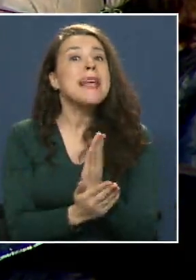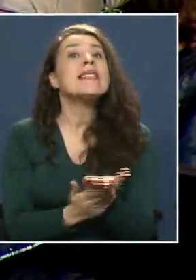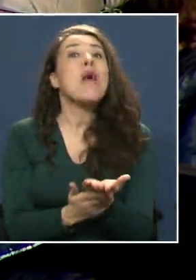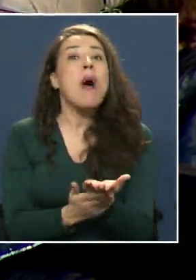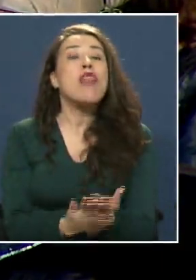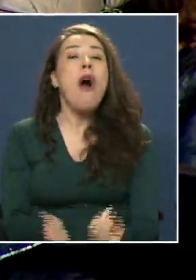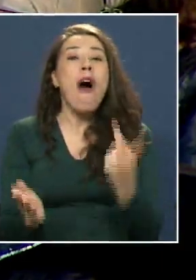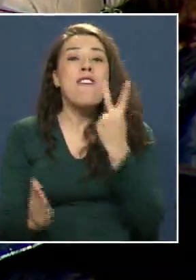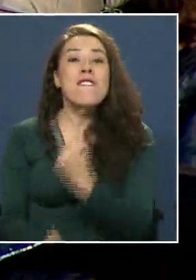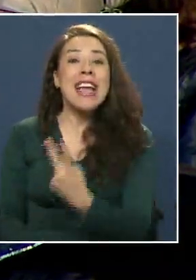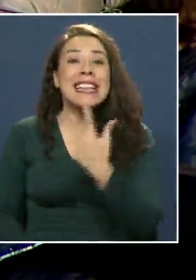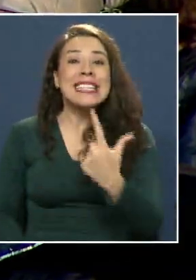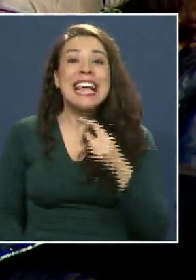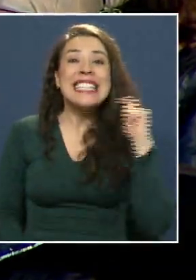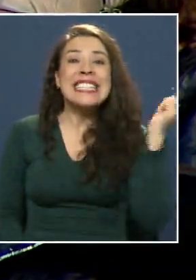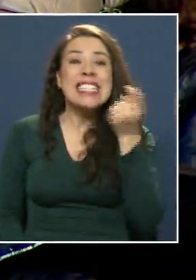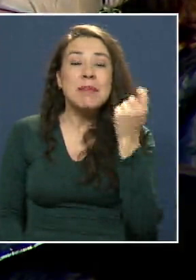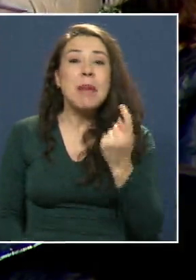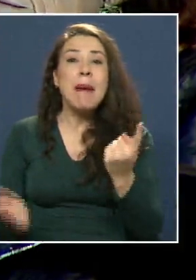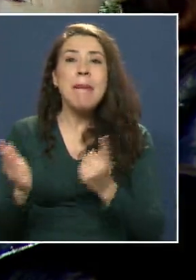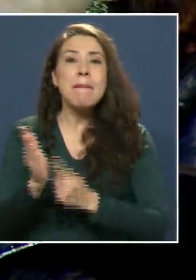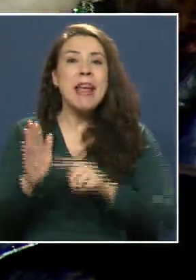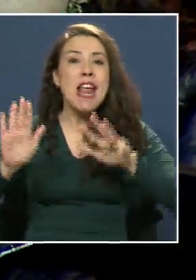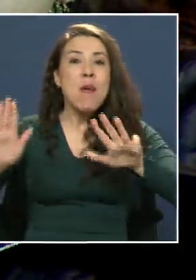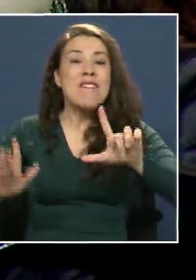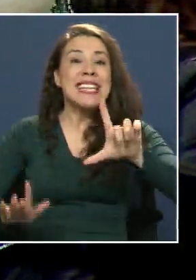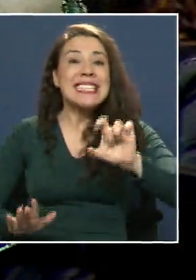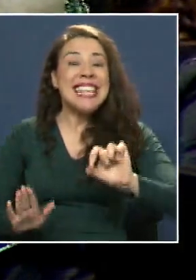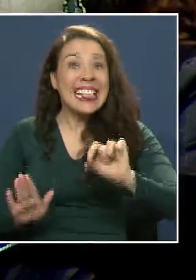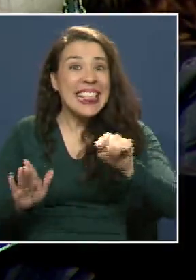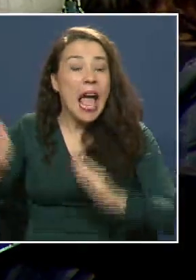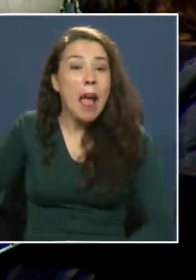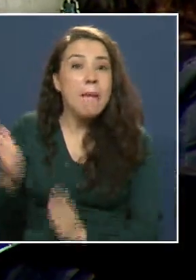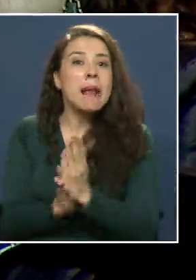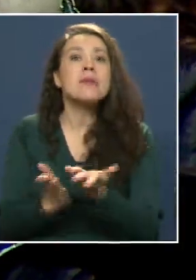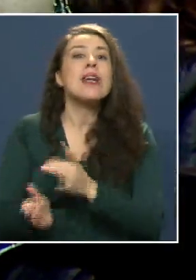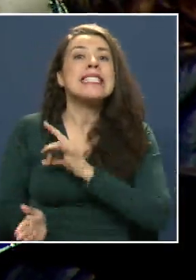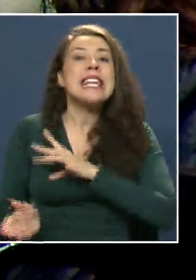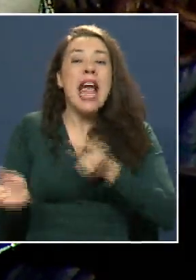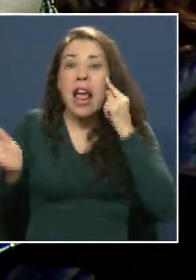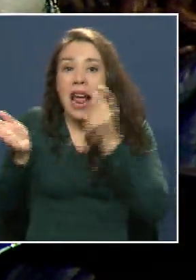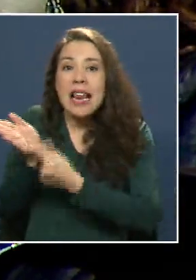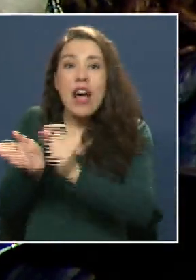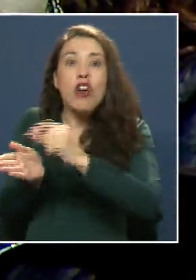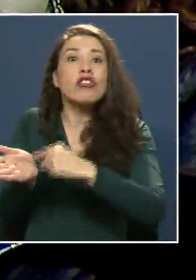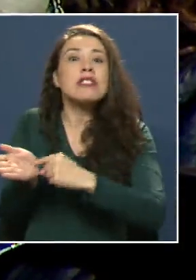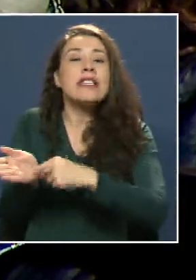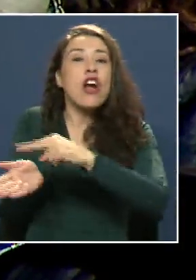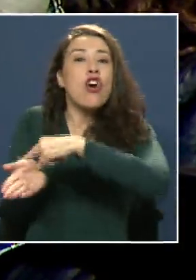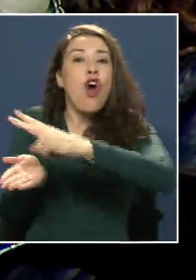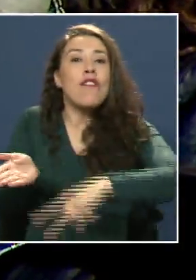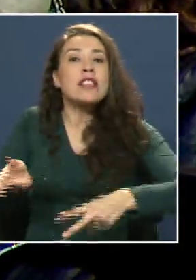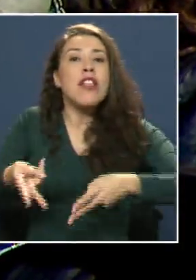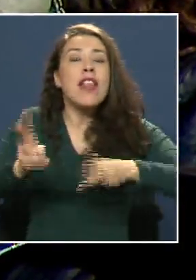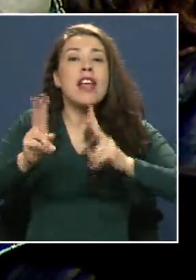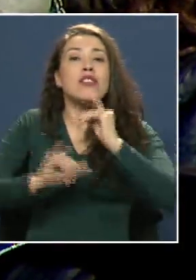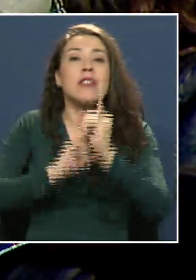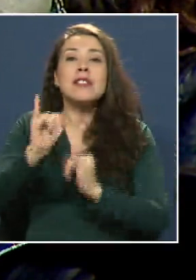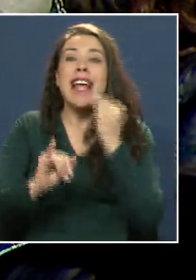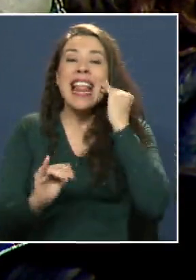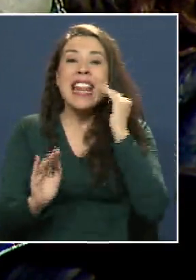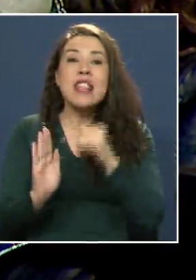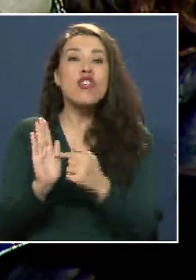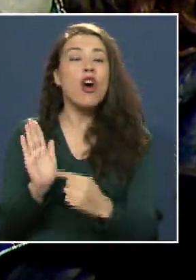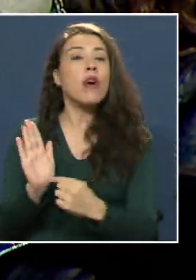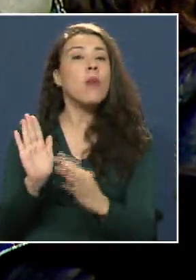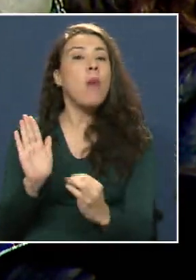de 1990, que es la fecha en que Chile reconoce la Convención Internacional de Derechos del Niño, y lo hace en consonancia con el artículo 5